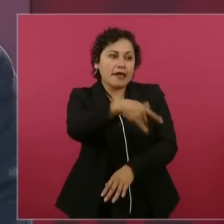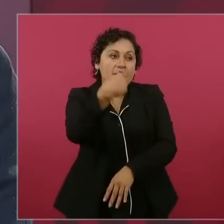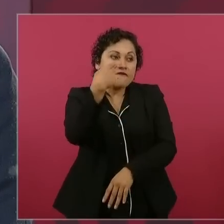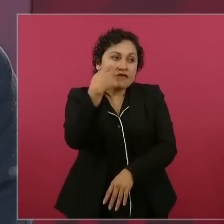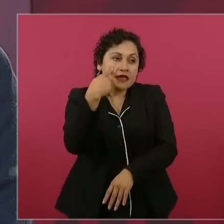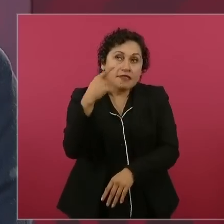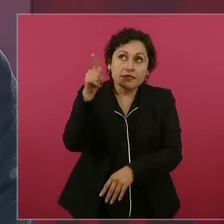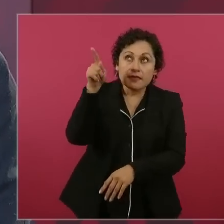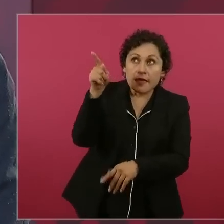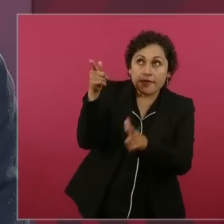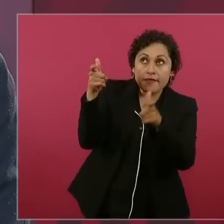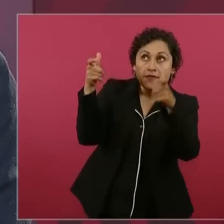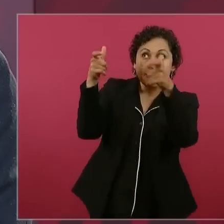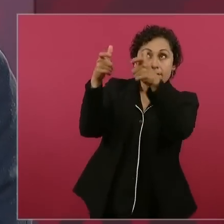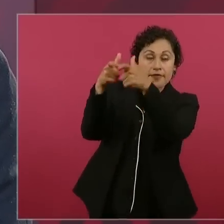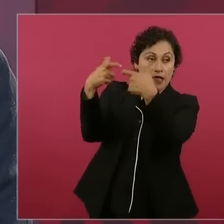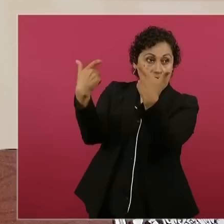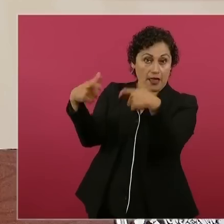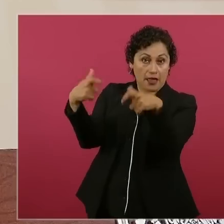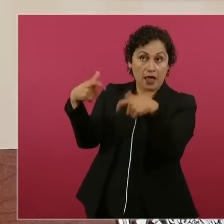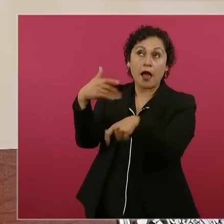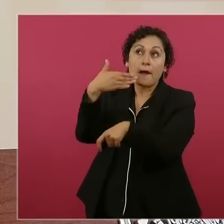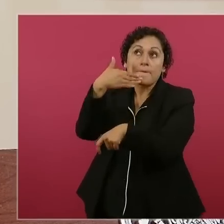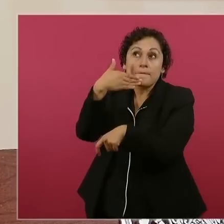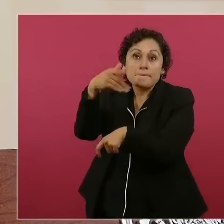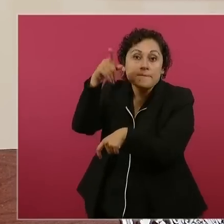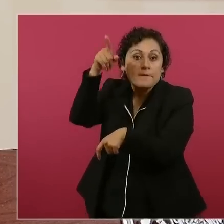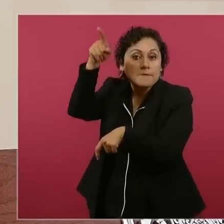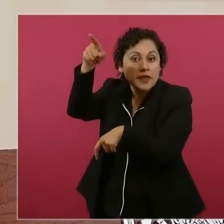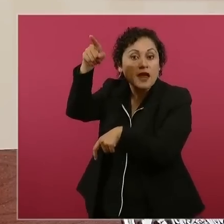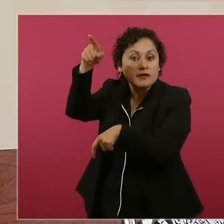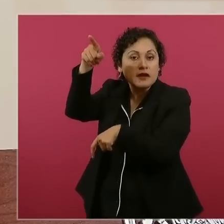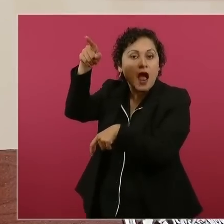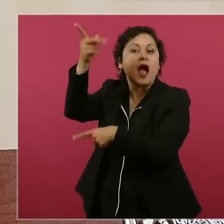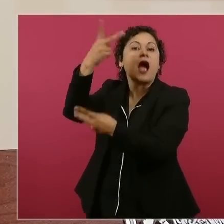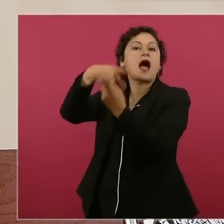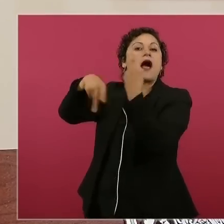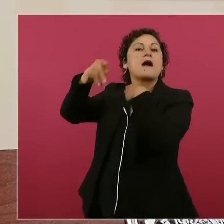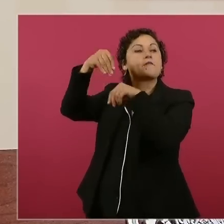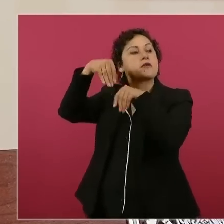que ir bien al de abajo, que si llovía fuerte,